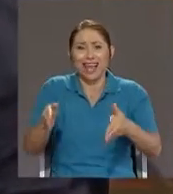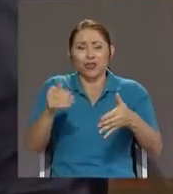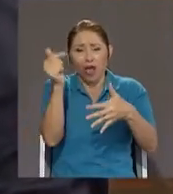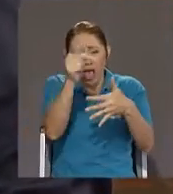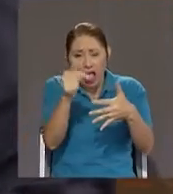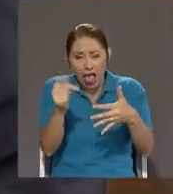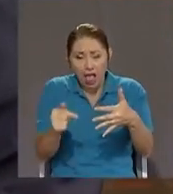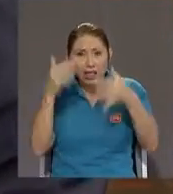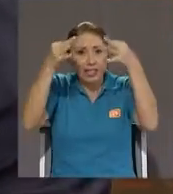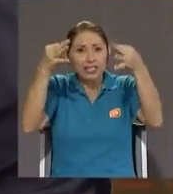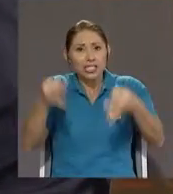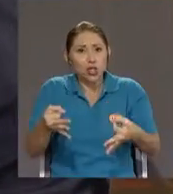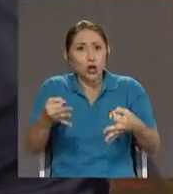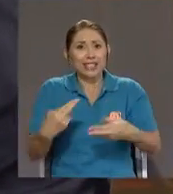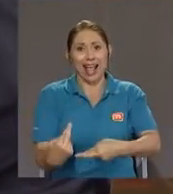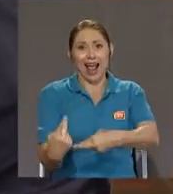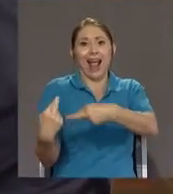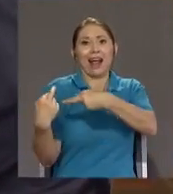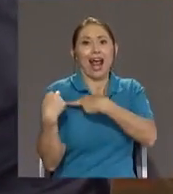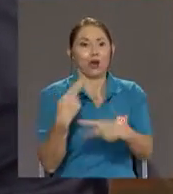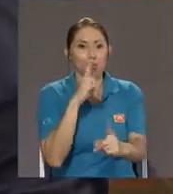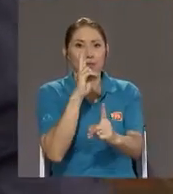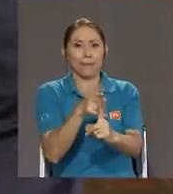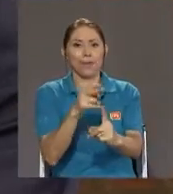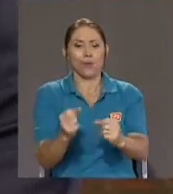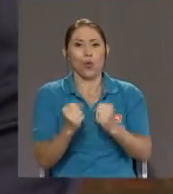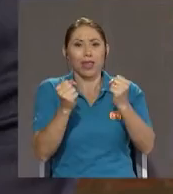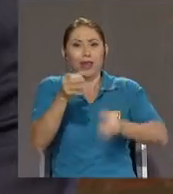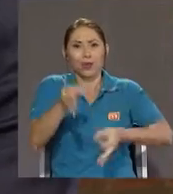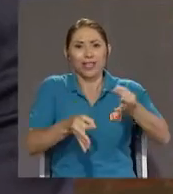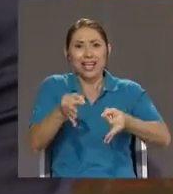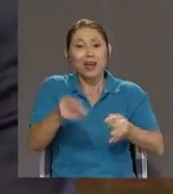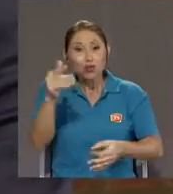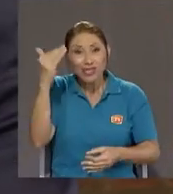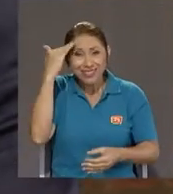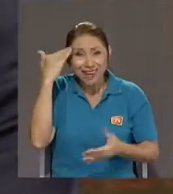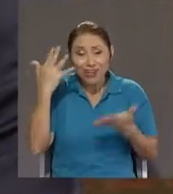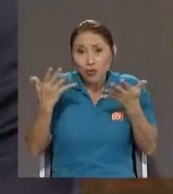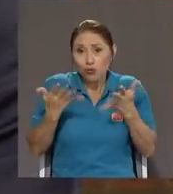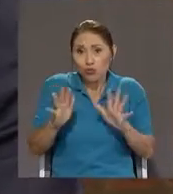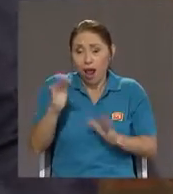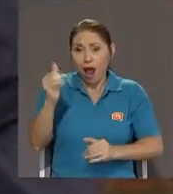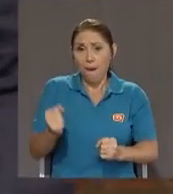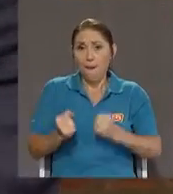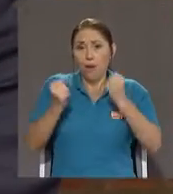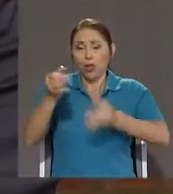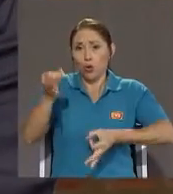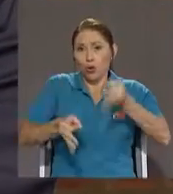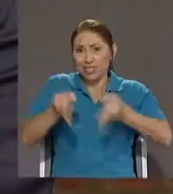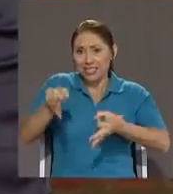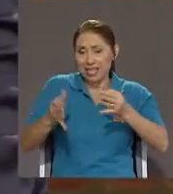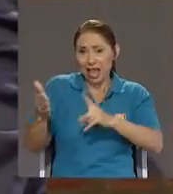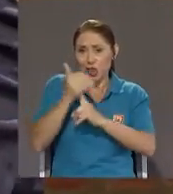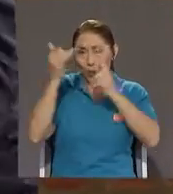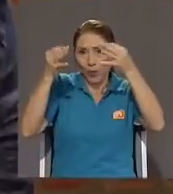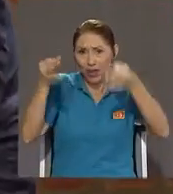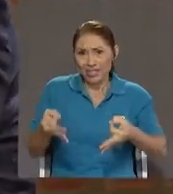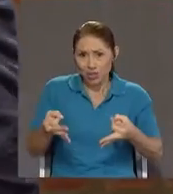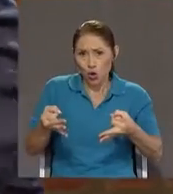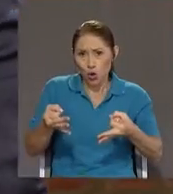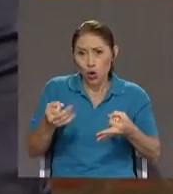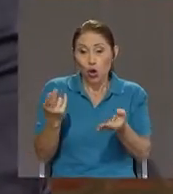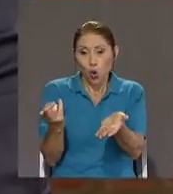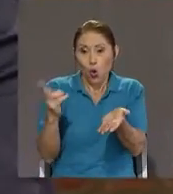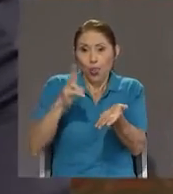esas decisiones están a cargo del Poder Judicial. Y usted sabe que una vez que el Poder Judicial toma una decisión y contrata a